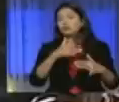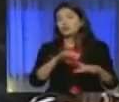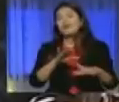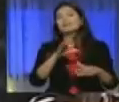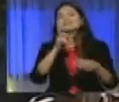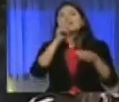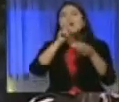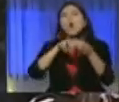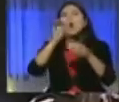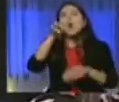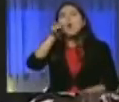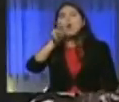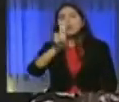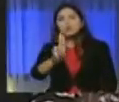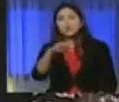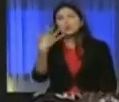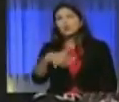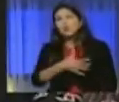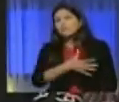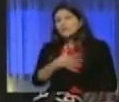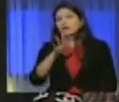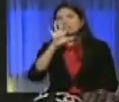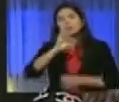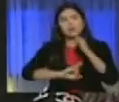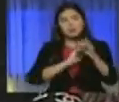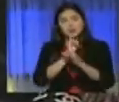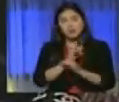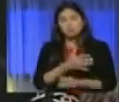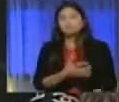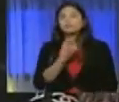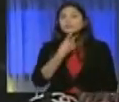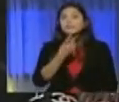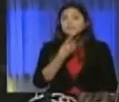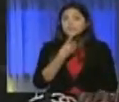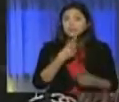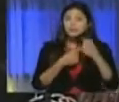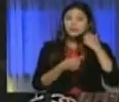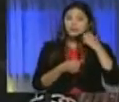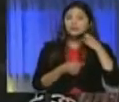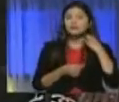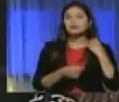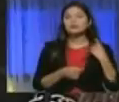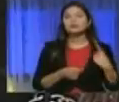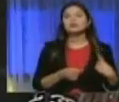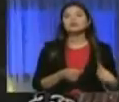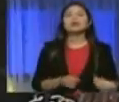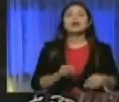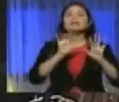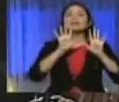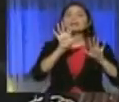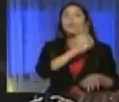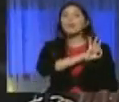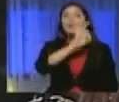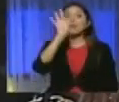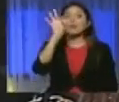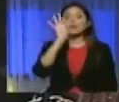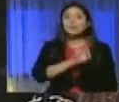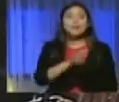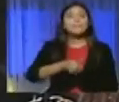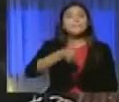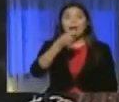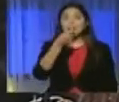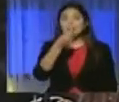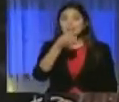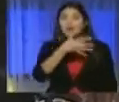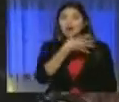Unidas y que tiene toda la validez a nivel internacional. Dicen a nivel internacional, el 10% que más dinero tiene